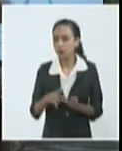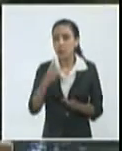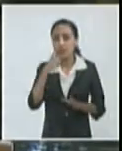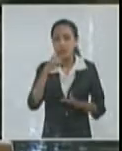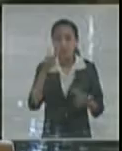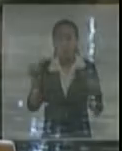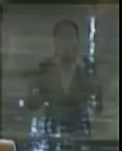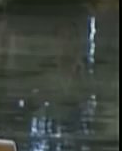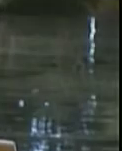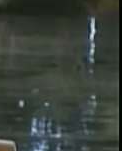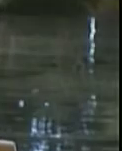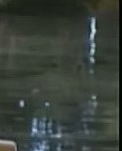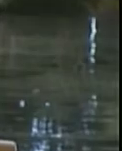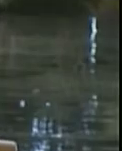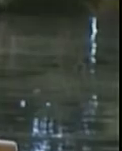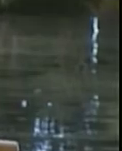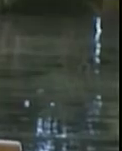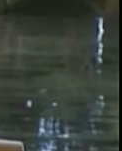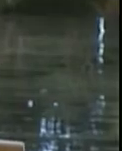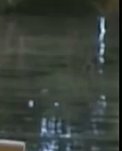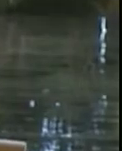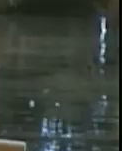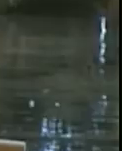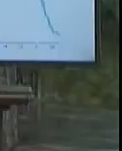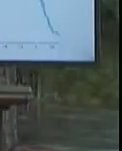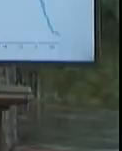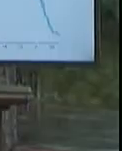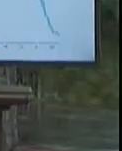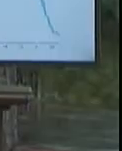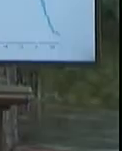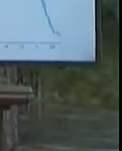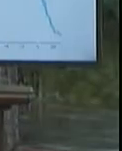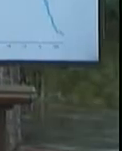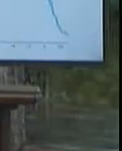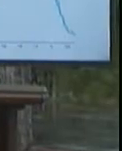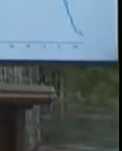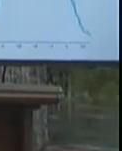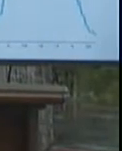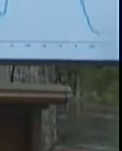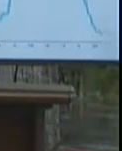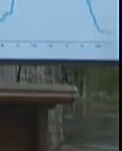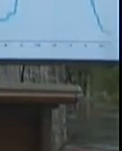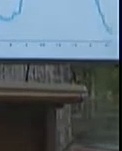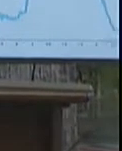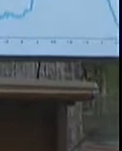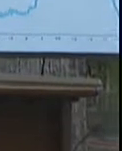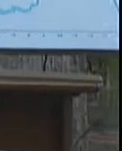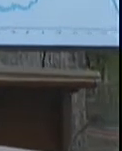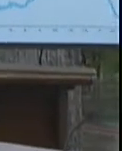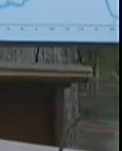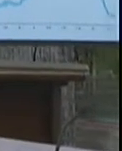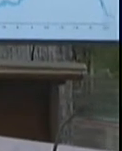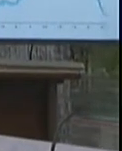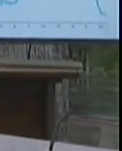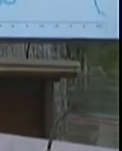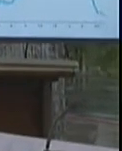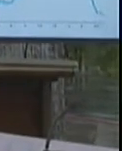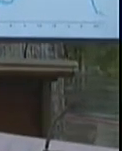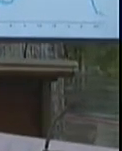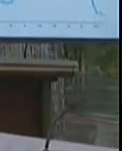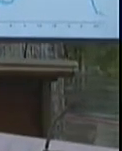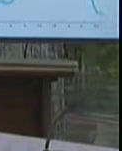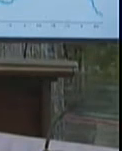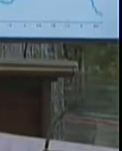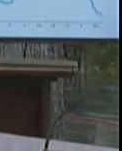ustedes ven negativa, pero además que nos ha llevado a que en estos momentos, hoy precisamente, estamos por debajo de los 400 casos